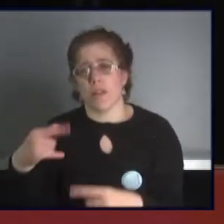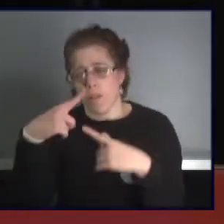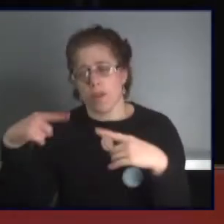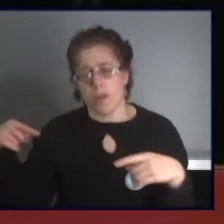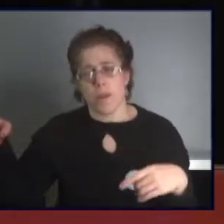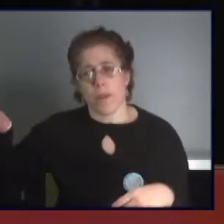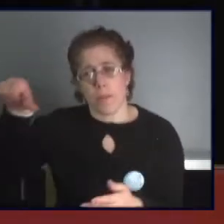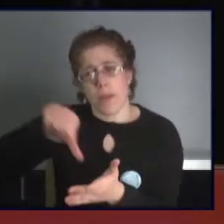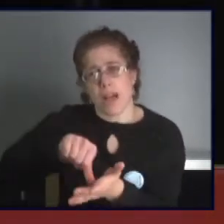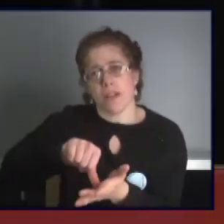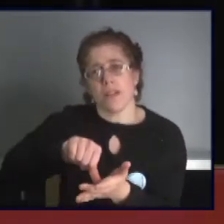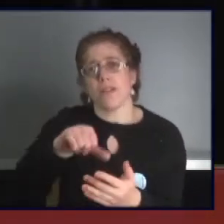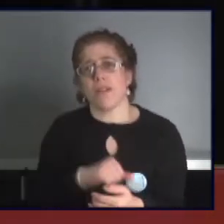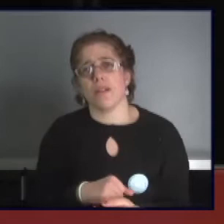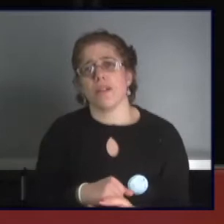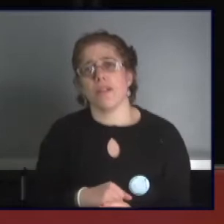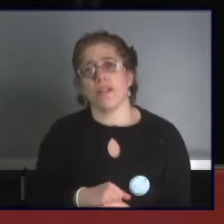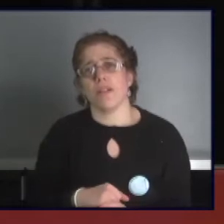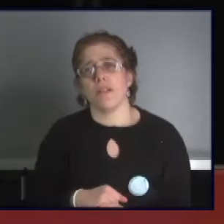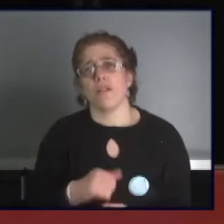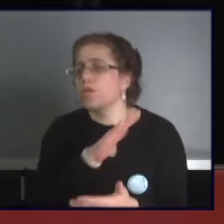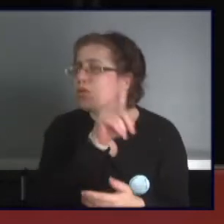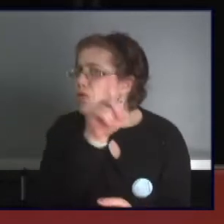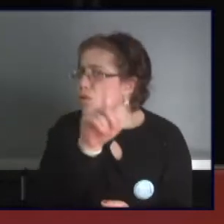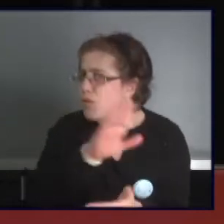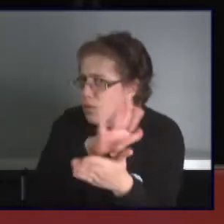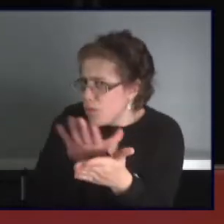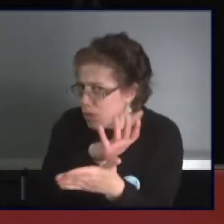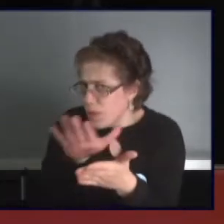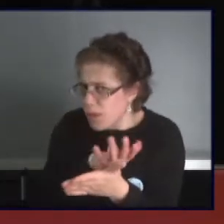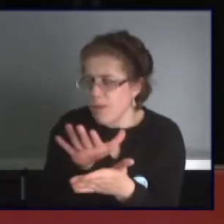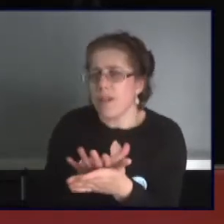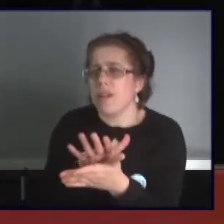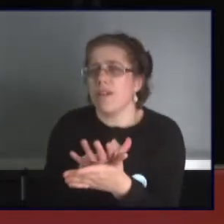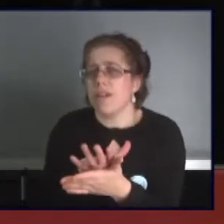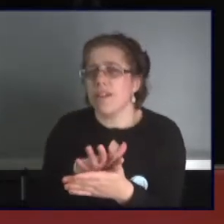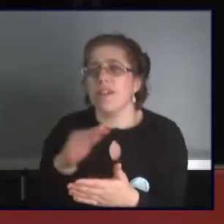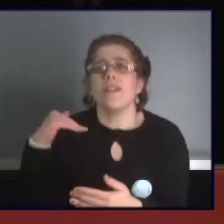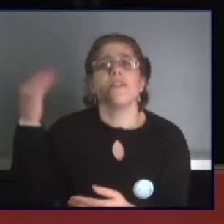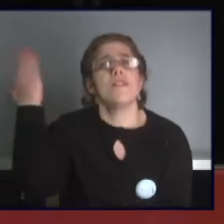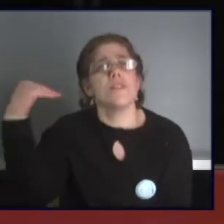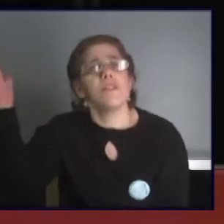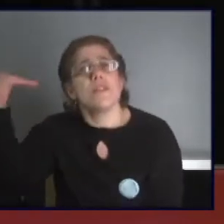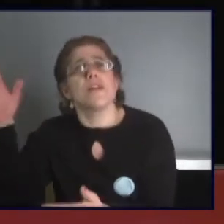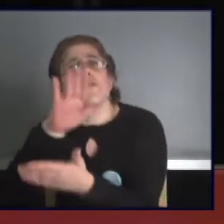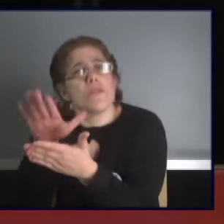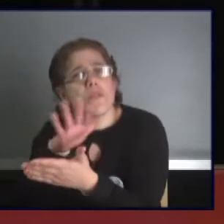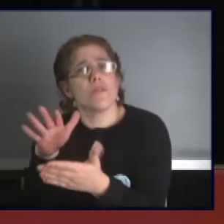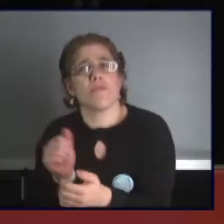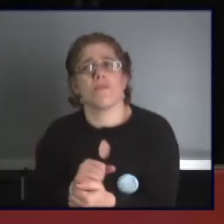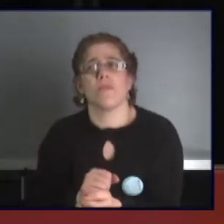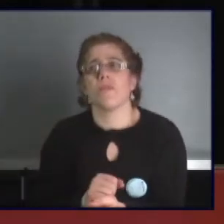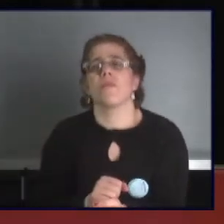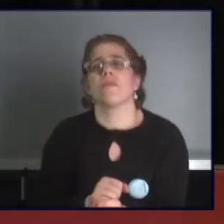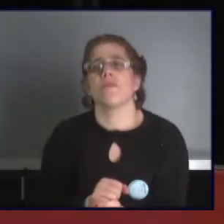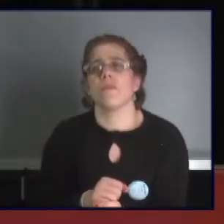no es que se han solucionado al revés se viene profundizando y se van a seguir profundizando porque nosotros venimos diciendo en una de